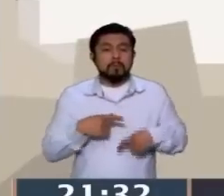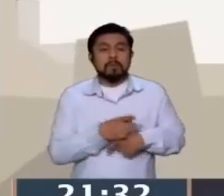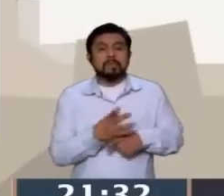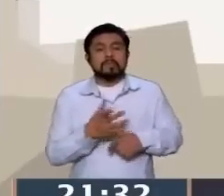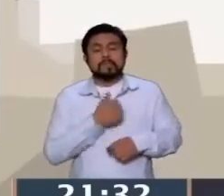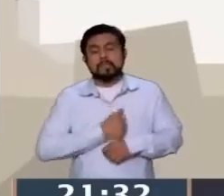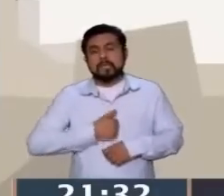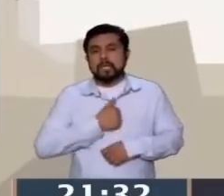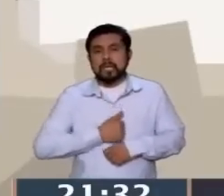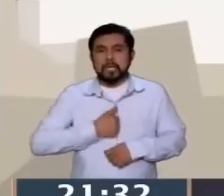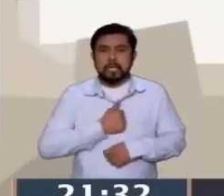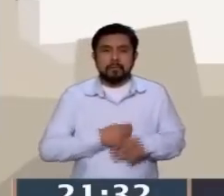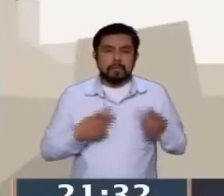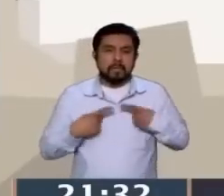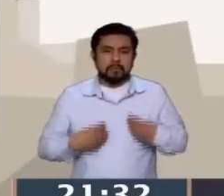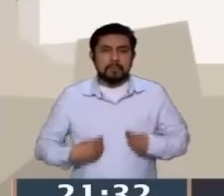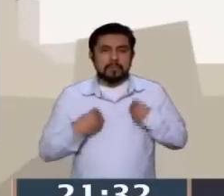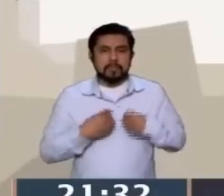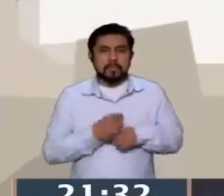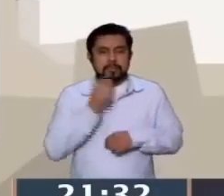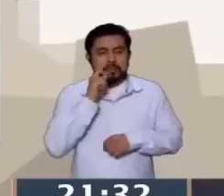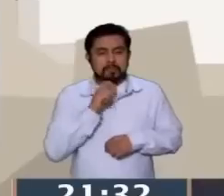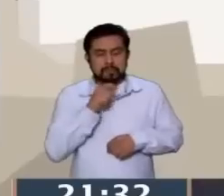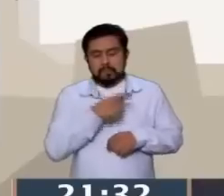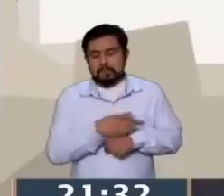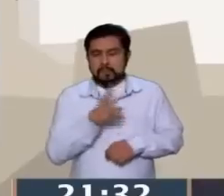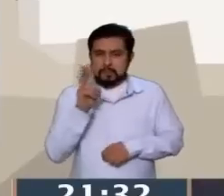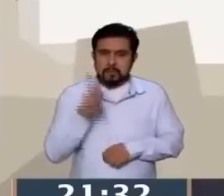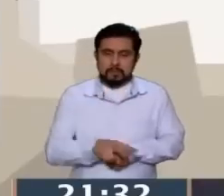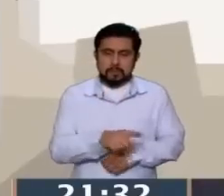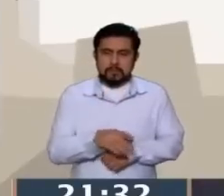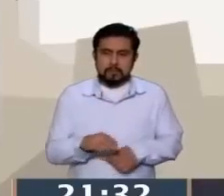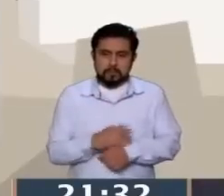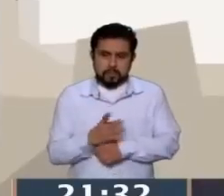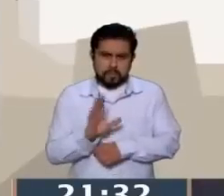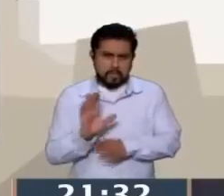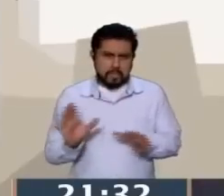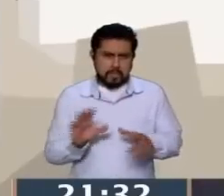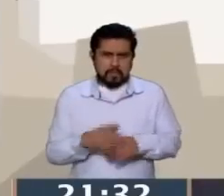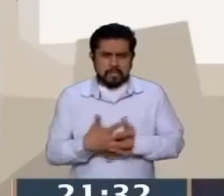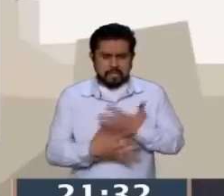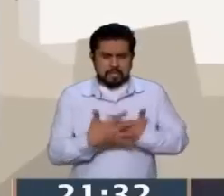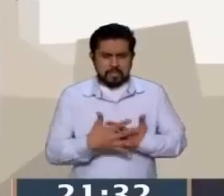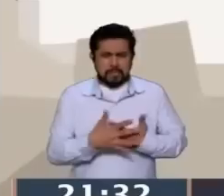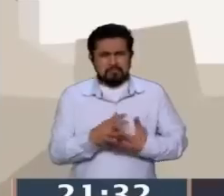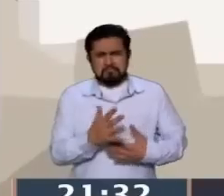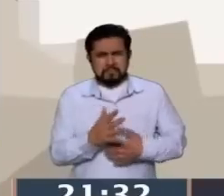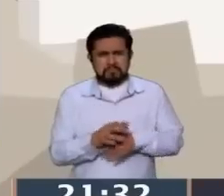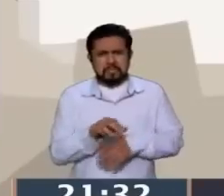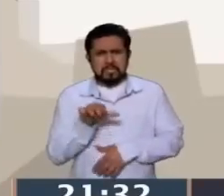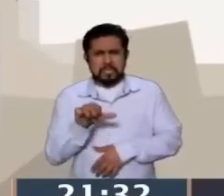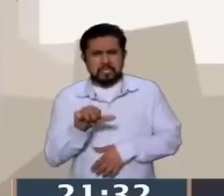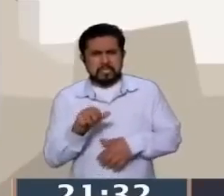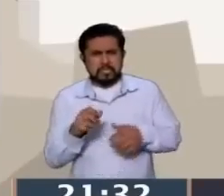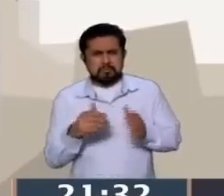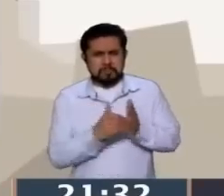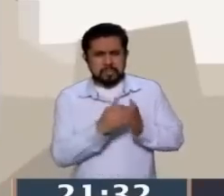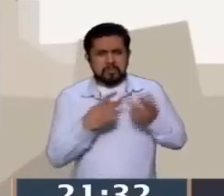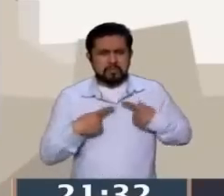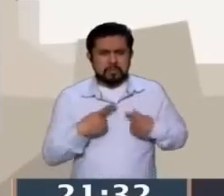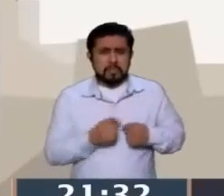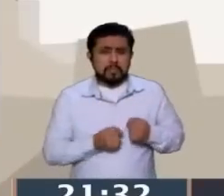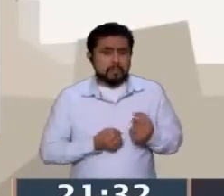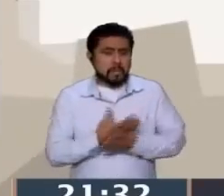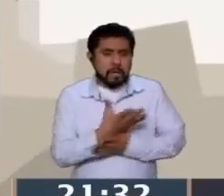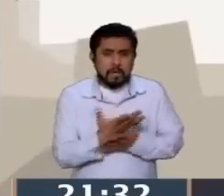lo que pasa con la población ucraniana ya lo mencionaron ustedes en la cápsula eh quince dieciséis millones de personas se tuvieron que mover de